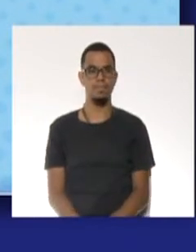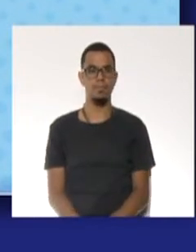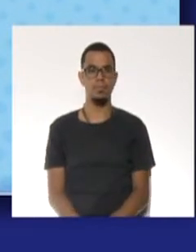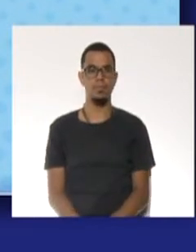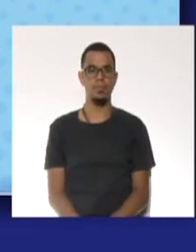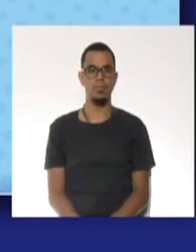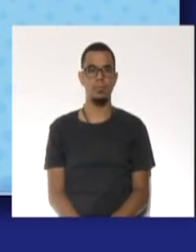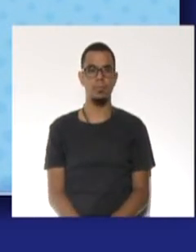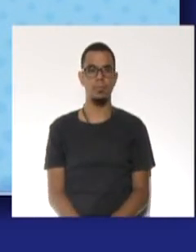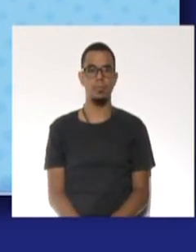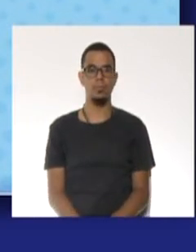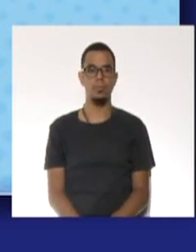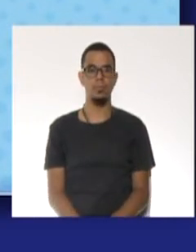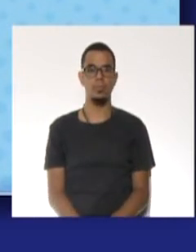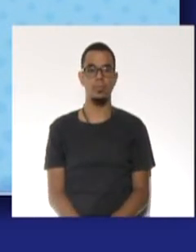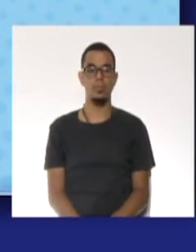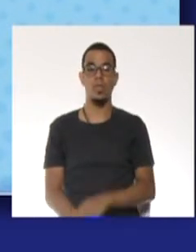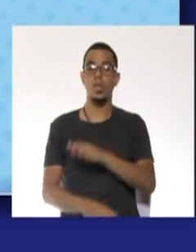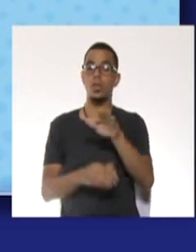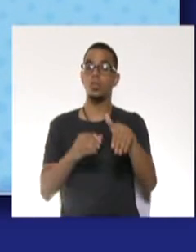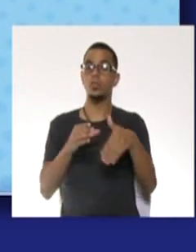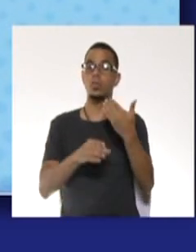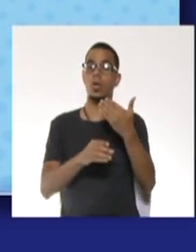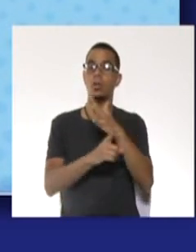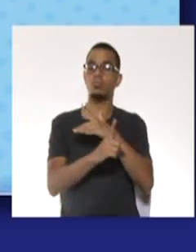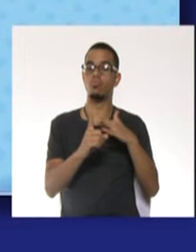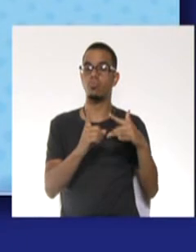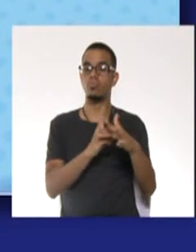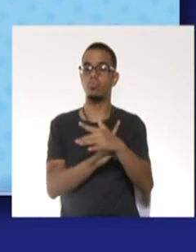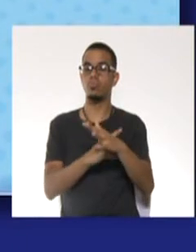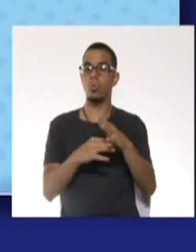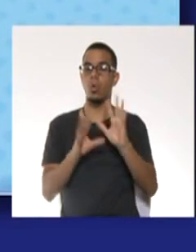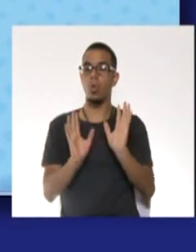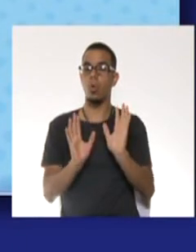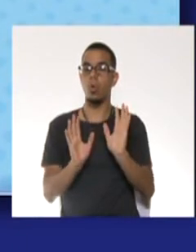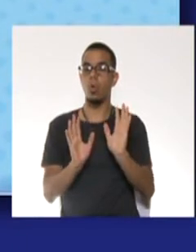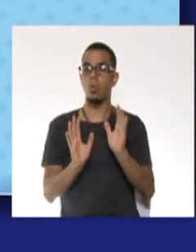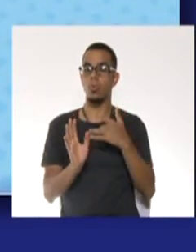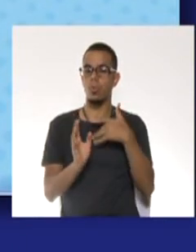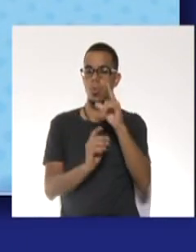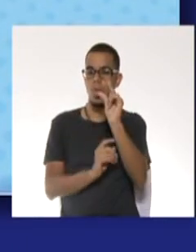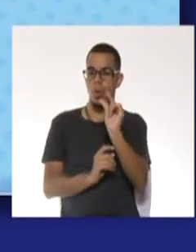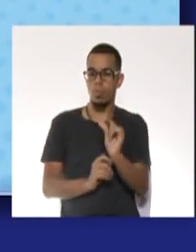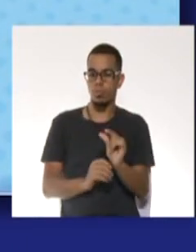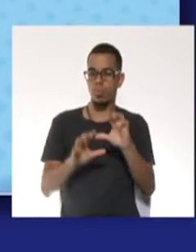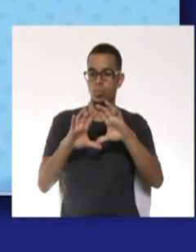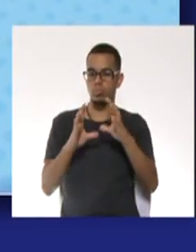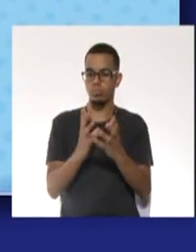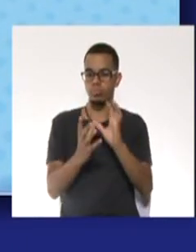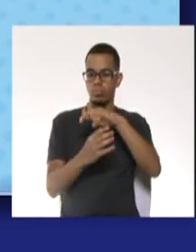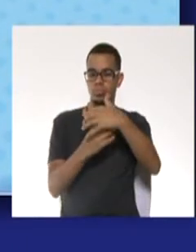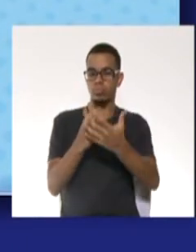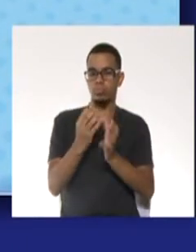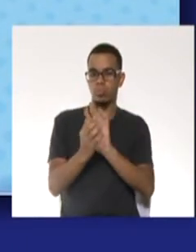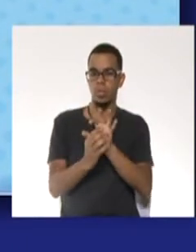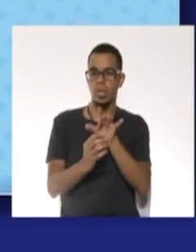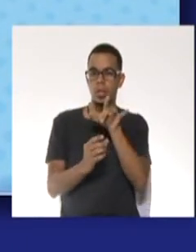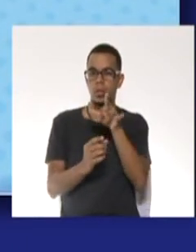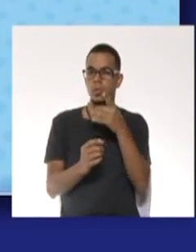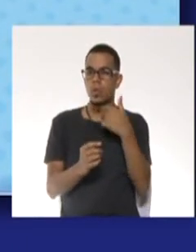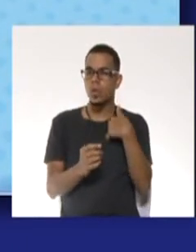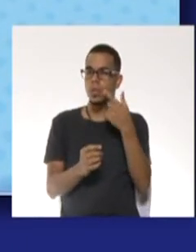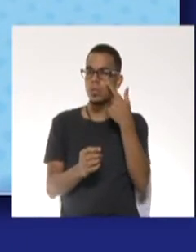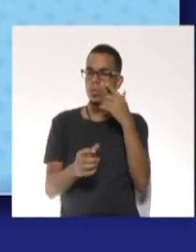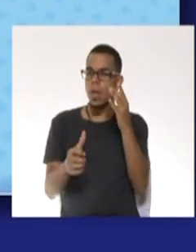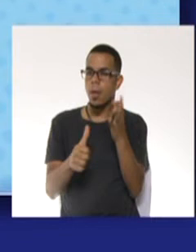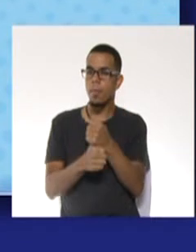dice, los gases nobles surgen en la naturaleza como constituyentes menos abundantes de la atmósfera. Son los que se encuentran en menor